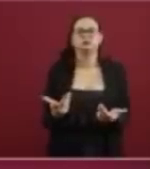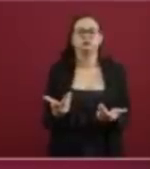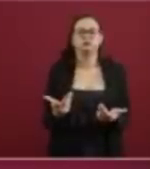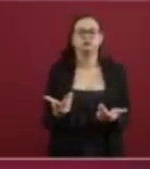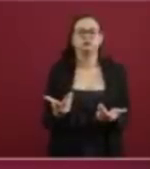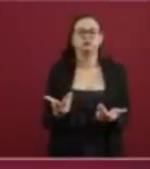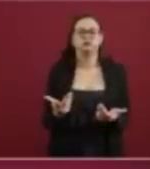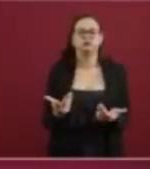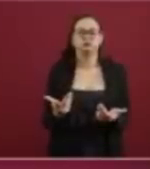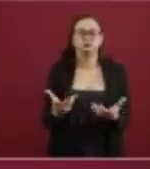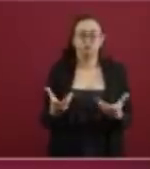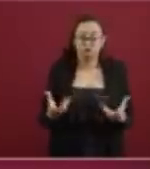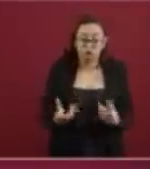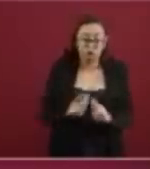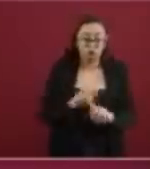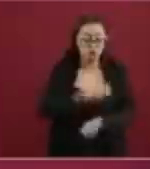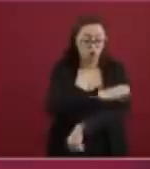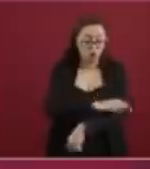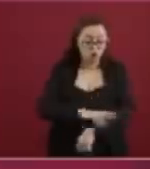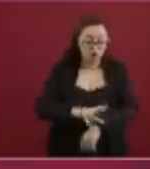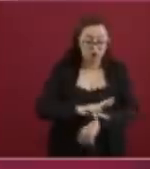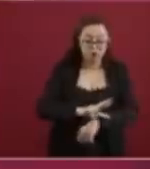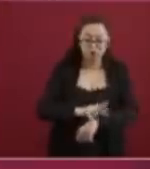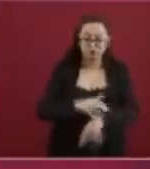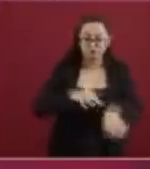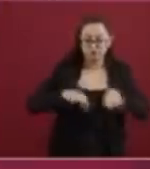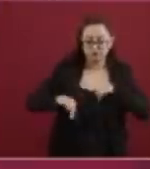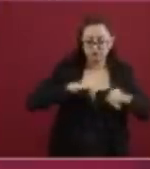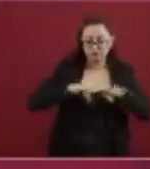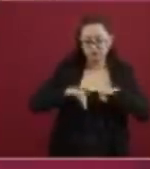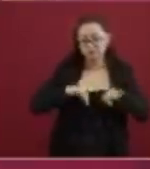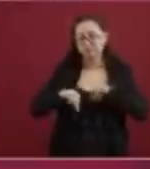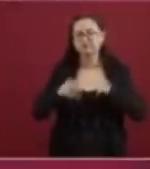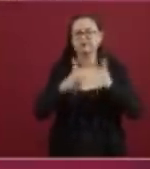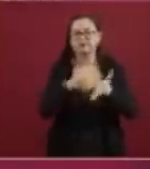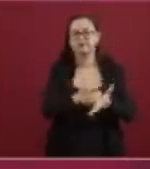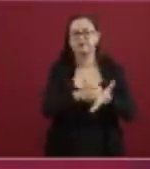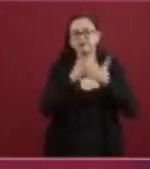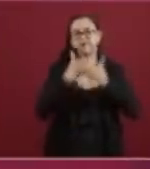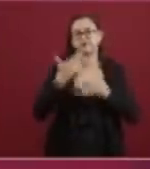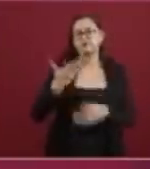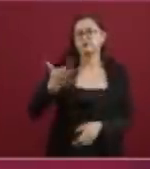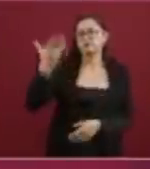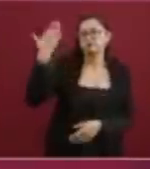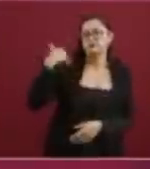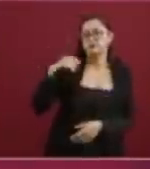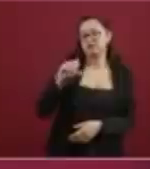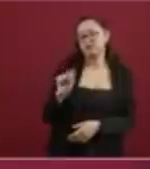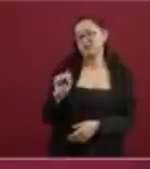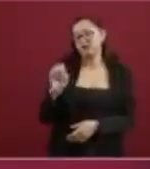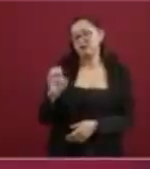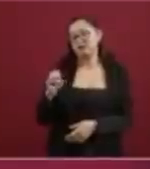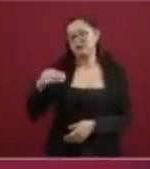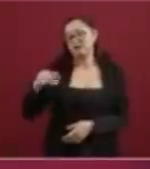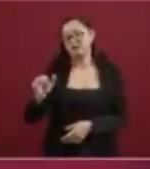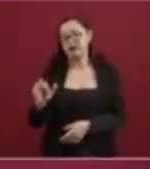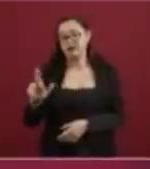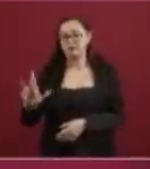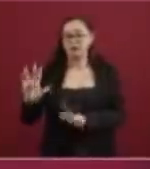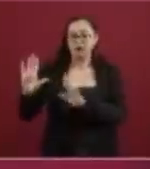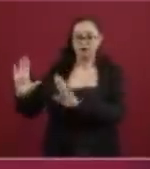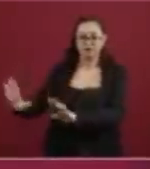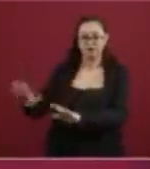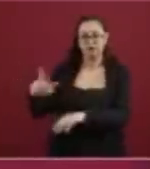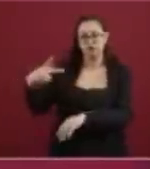el trabajo coordinado. Antes la Secretaría de Marina hacía lo que le correspondía, el